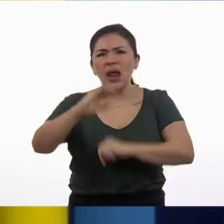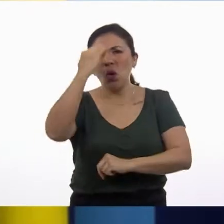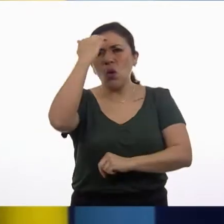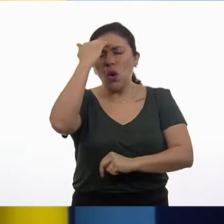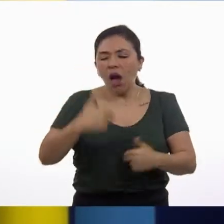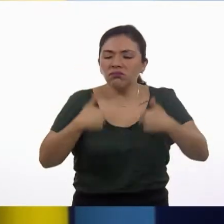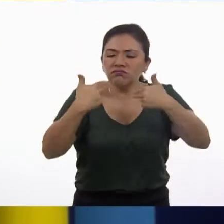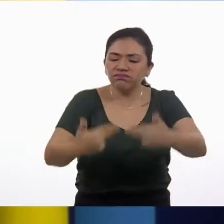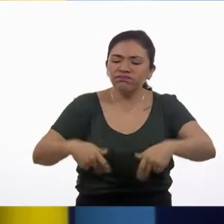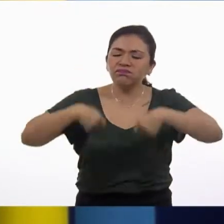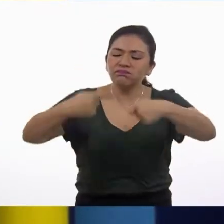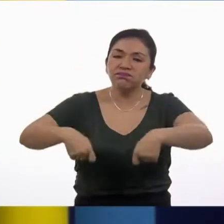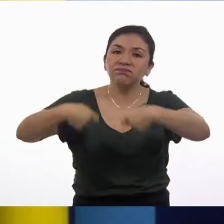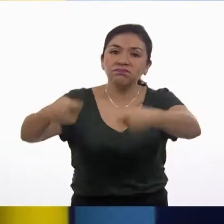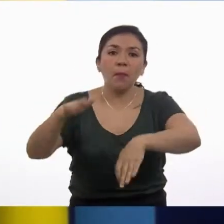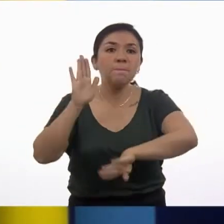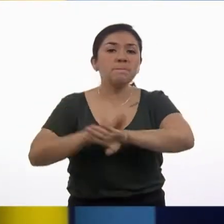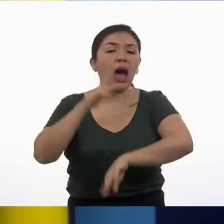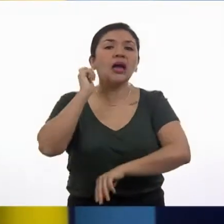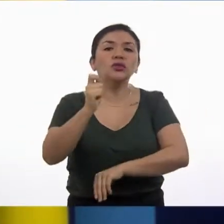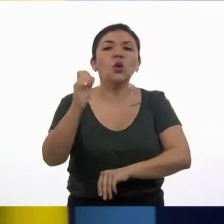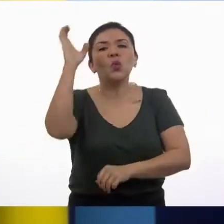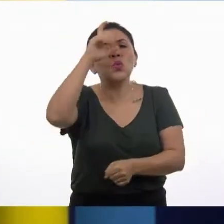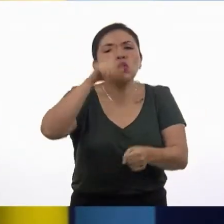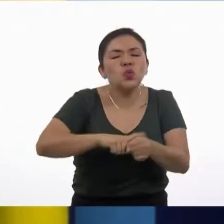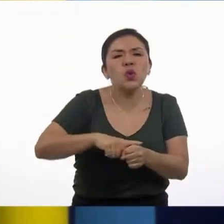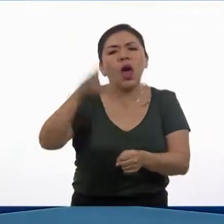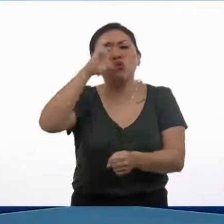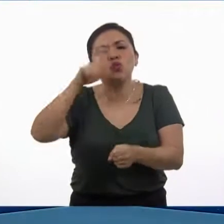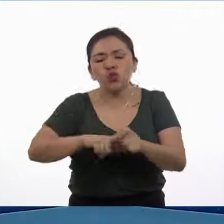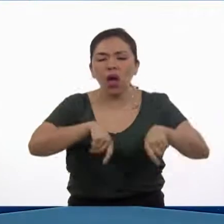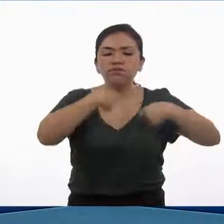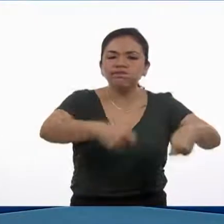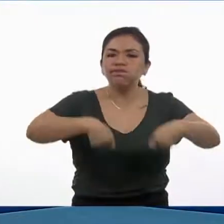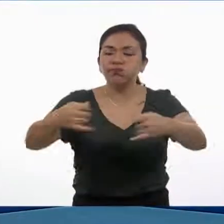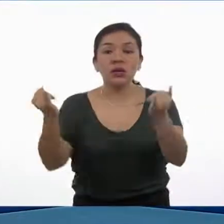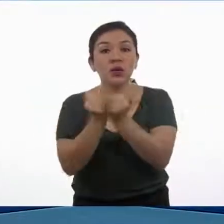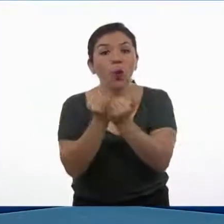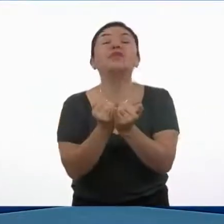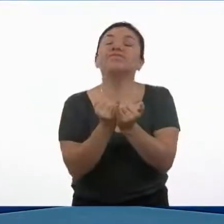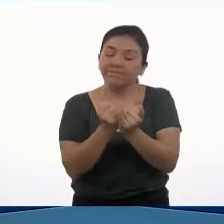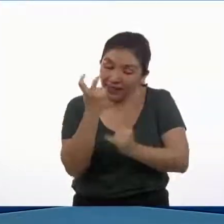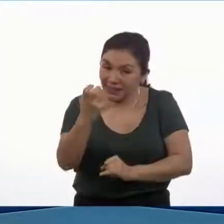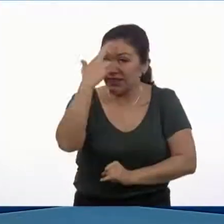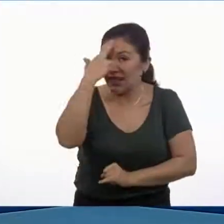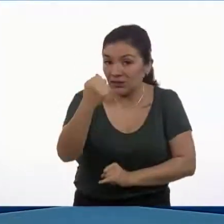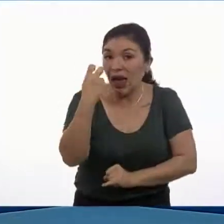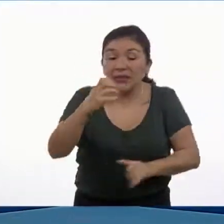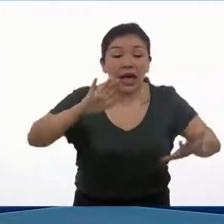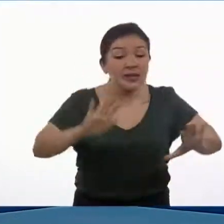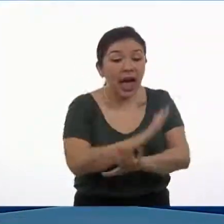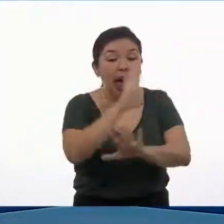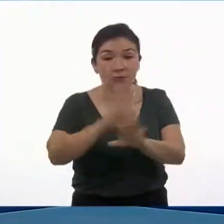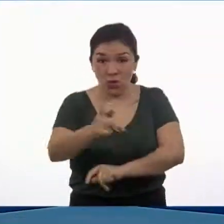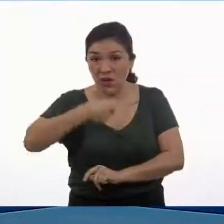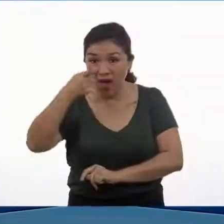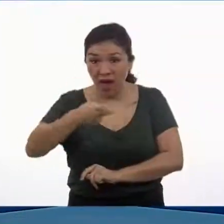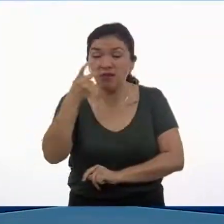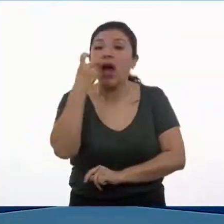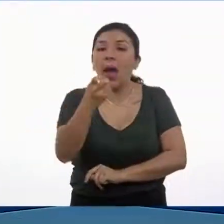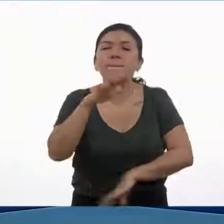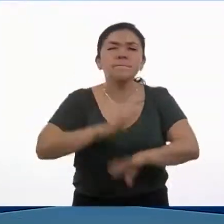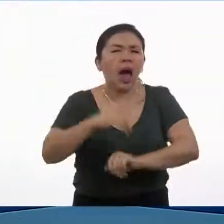generación en generación, así como de cultura en cultura. Así es, María. Y esos cambios que mencionas